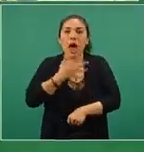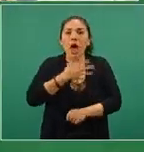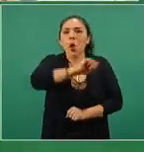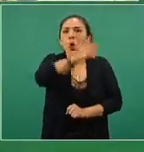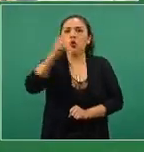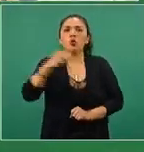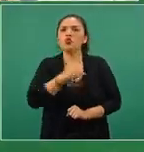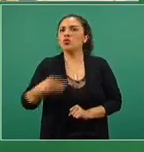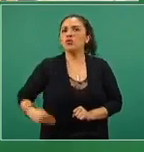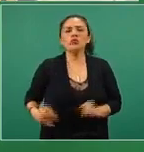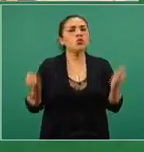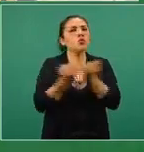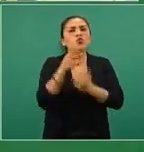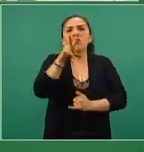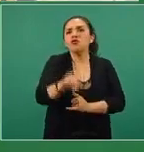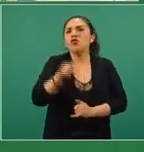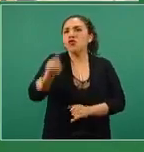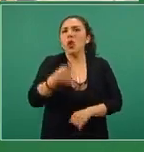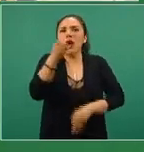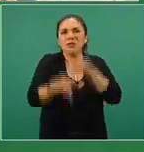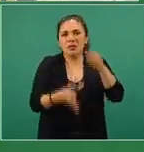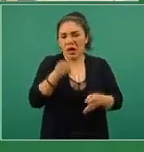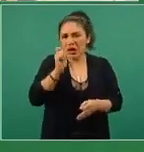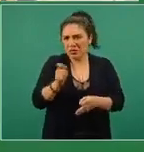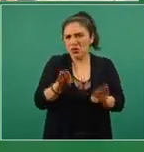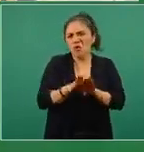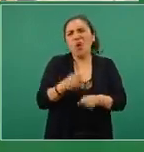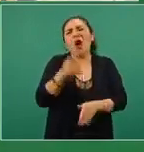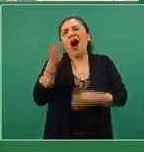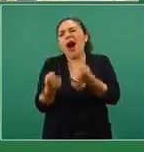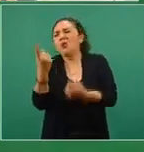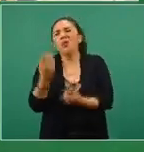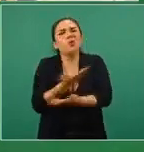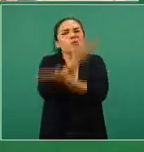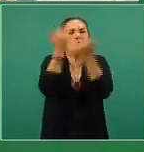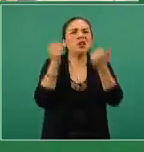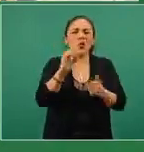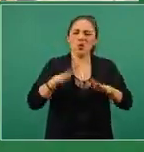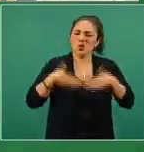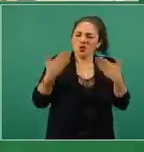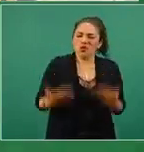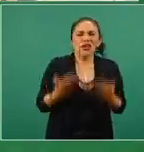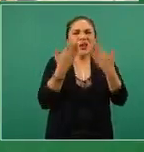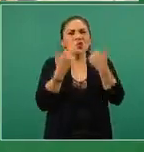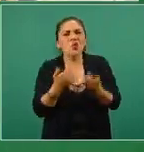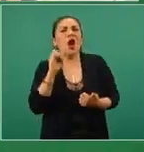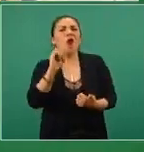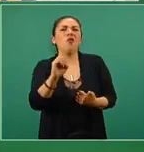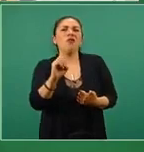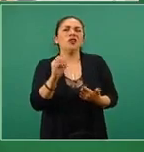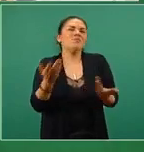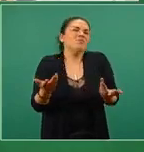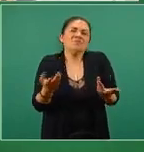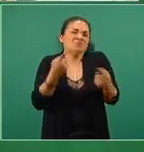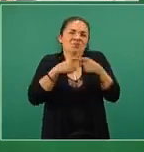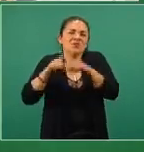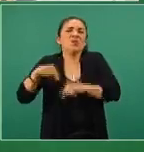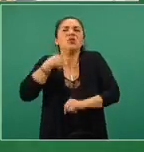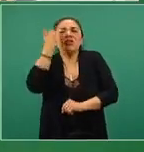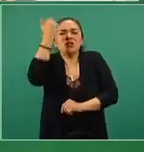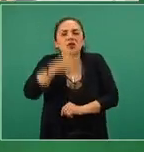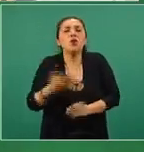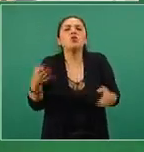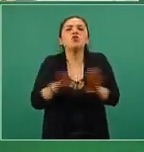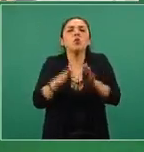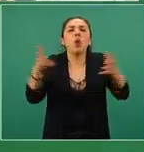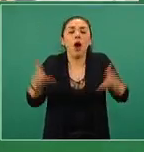municipios donde tampoco se ha aceptado, un poco por desinformación, algunos otros por desconfianza hacia las instituciones de salud. Entonces, saber cómo se ha